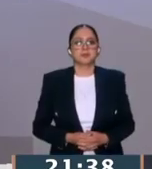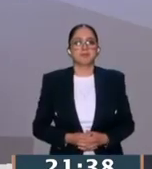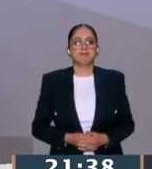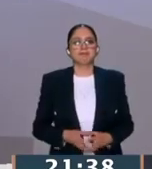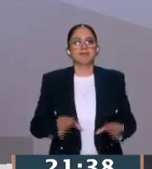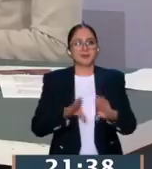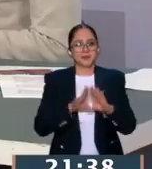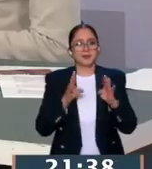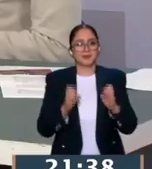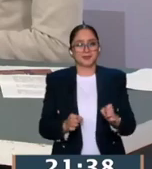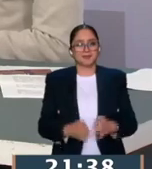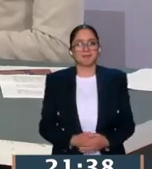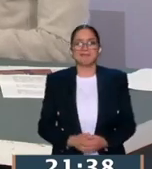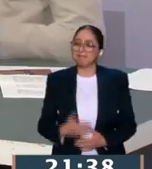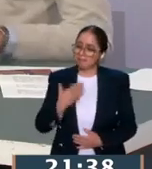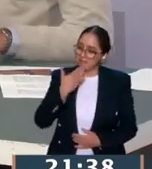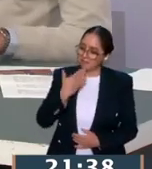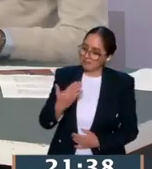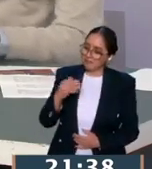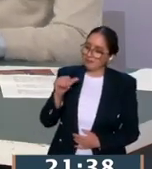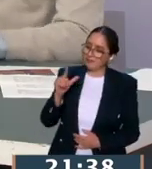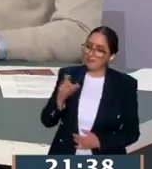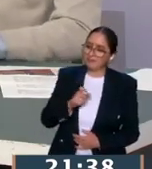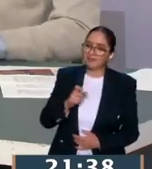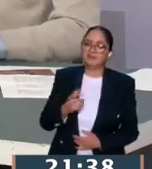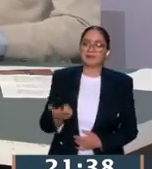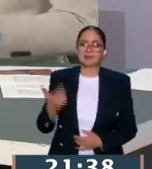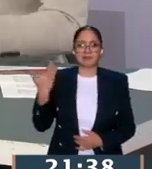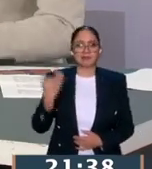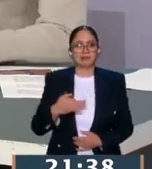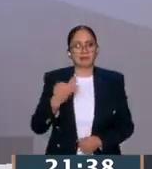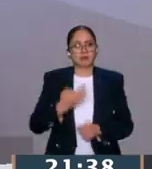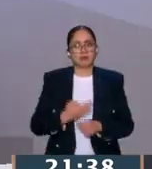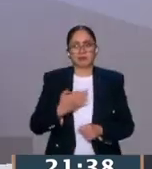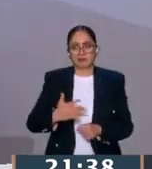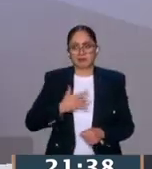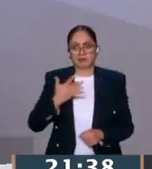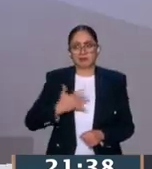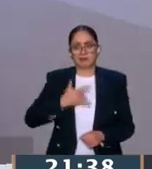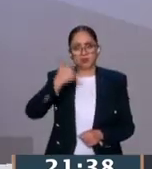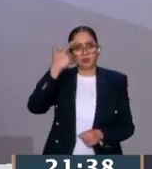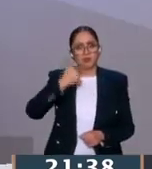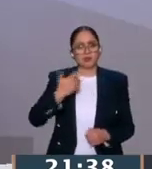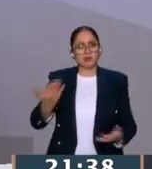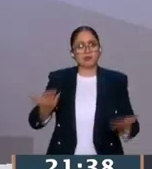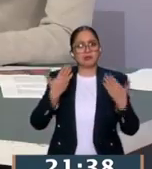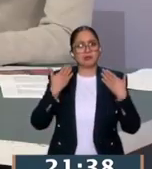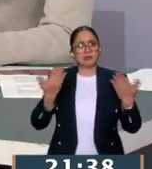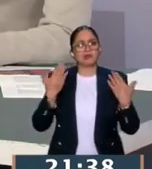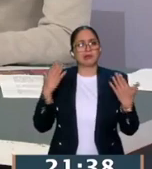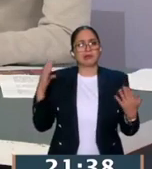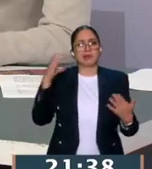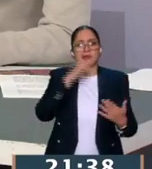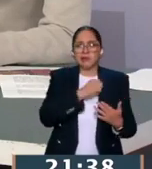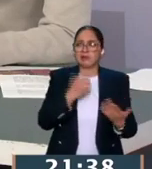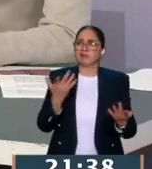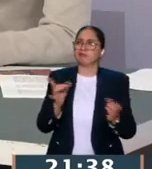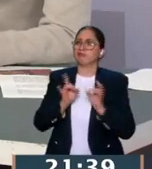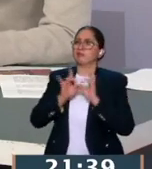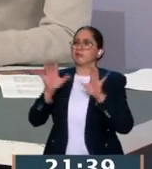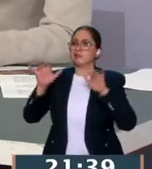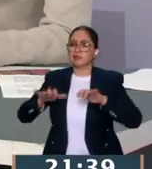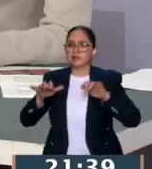¿Cómo estás, Miguel? Muy bien, Alex. Muy buena noche. Buenas noches Noche a todos. calurosa, ¿no? También. Pues es lo que tiene mayo. Entre lluvia y todo, ¿verdad? Y previa a